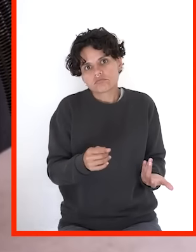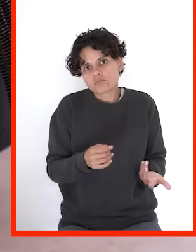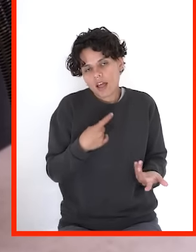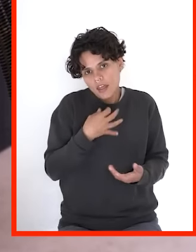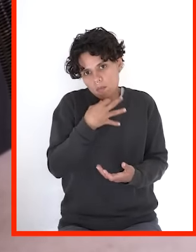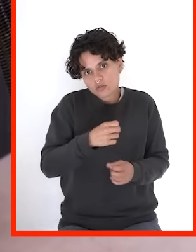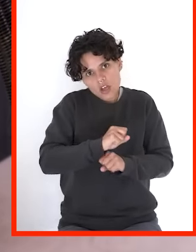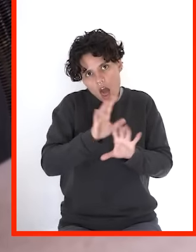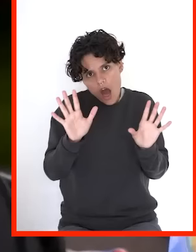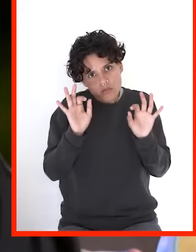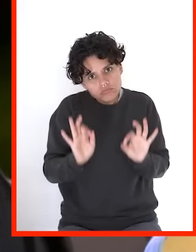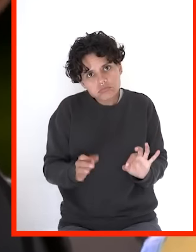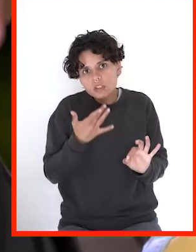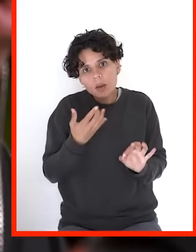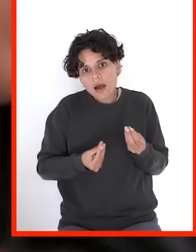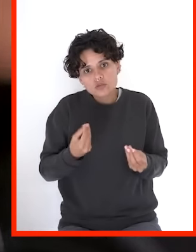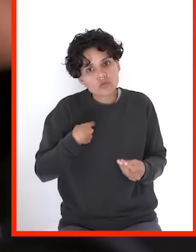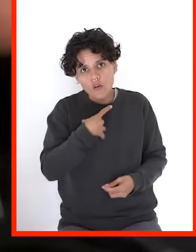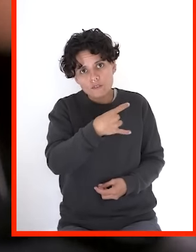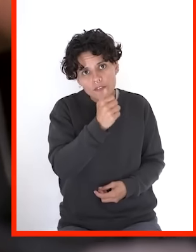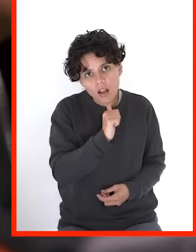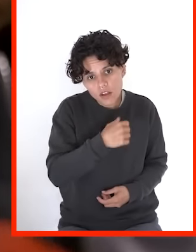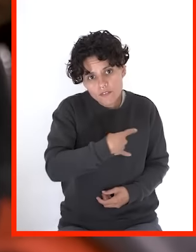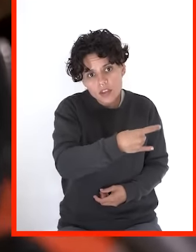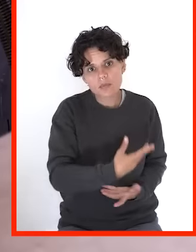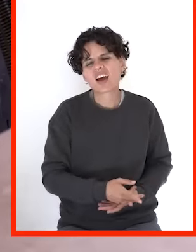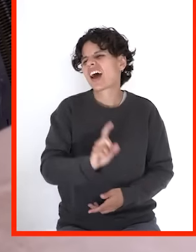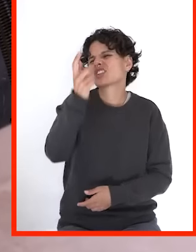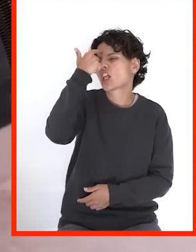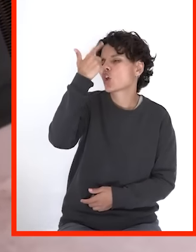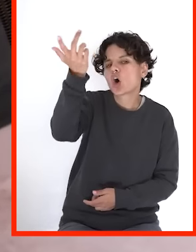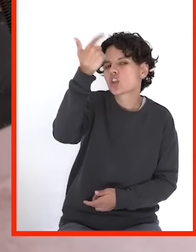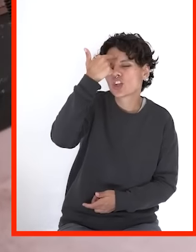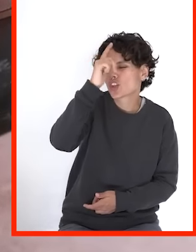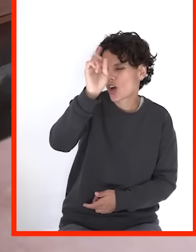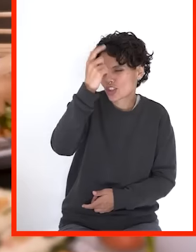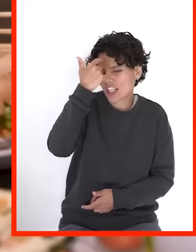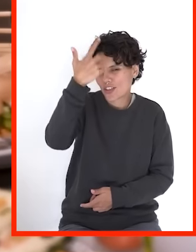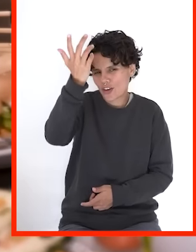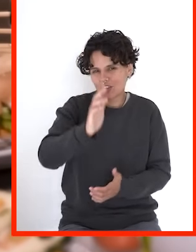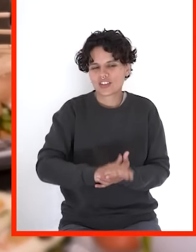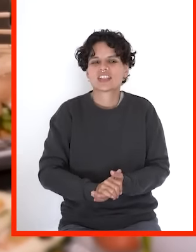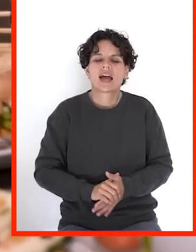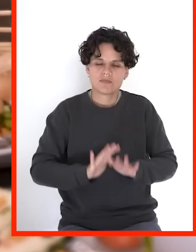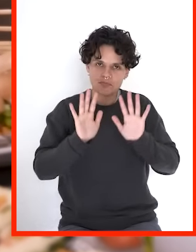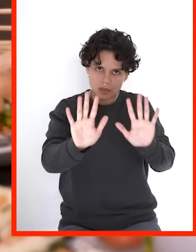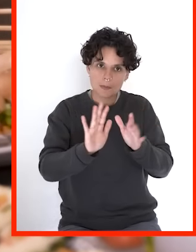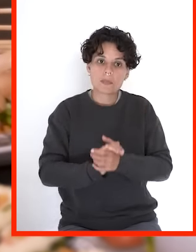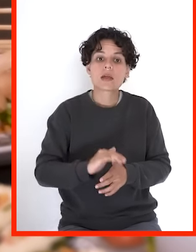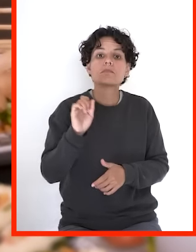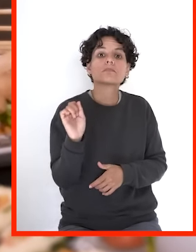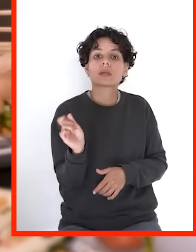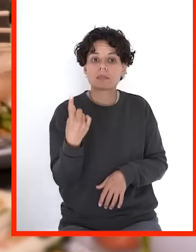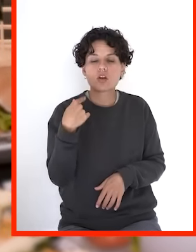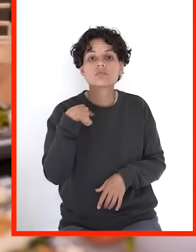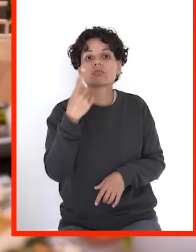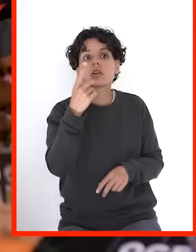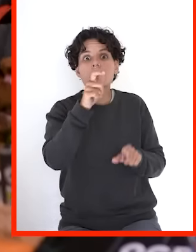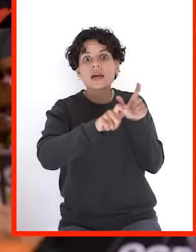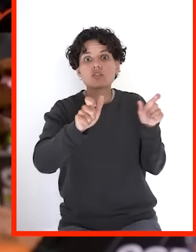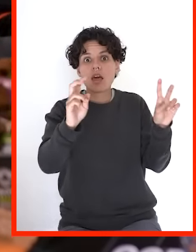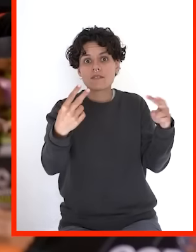No. No sean tontos. primero que todo, ha habido una presión de parte del